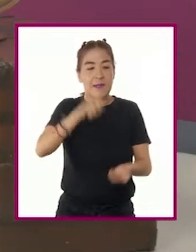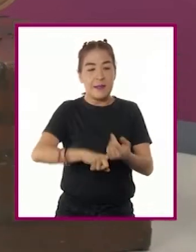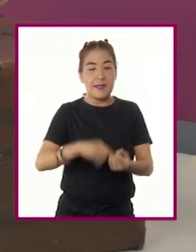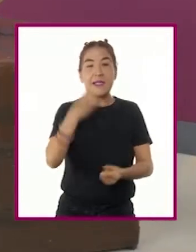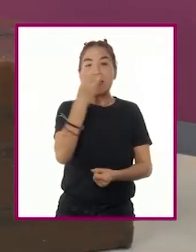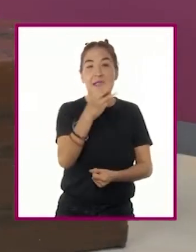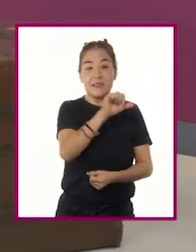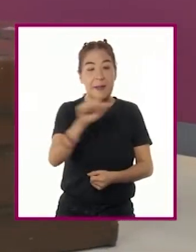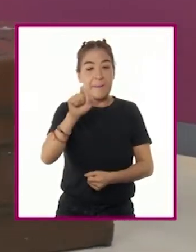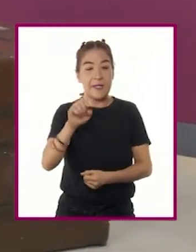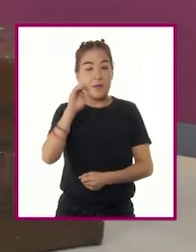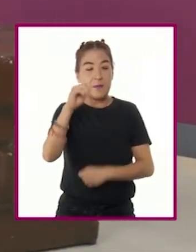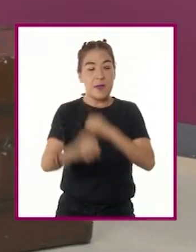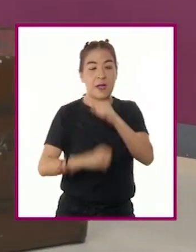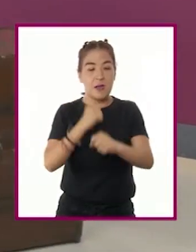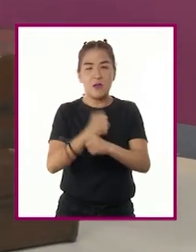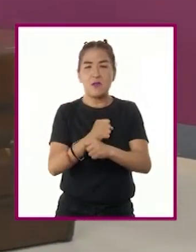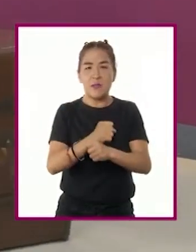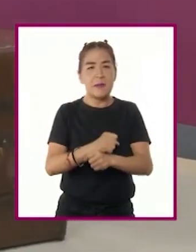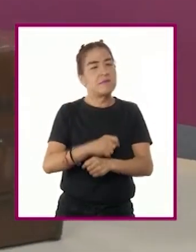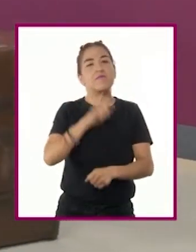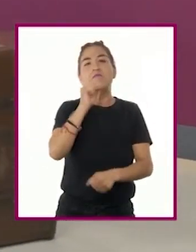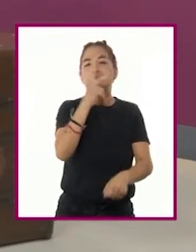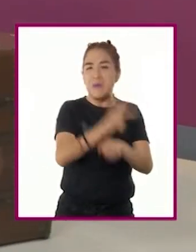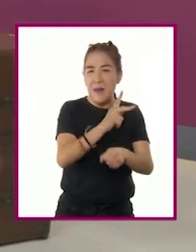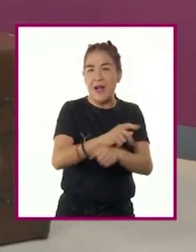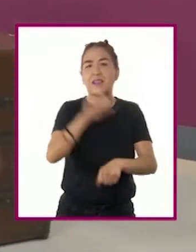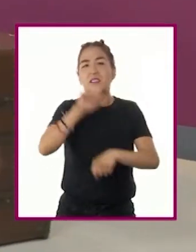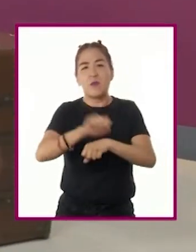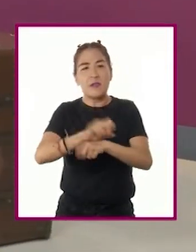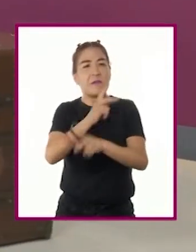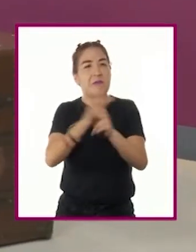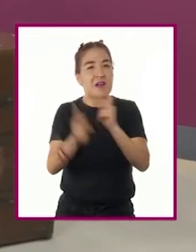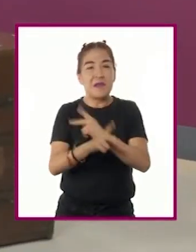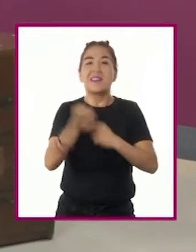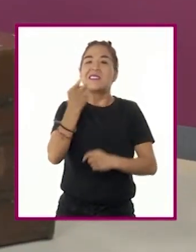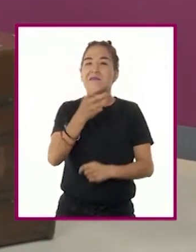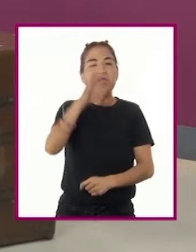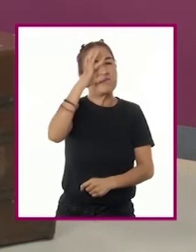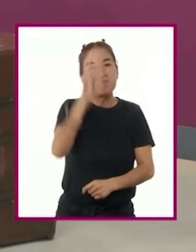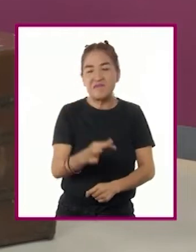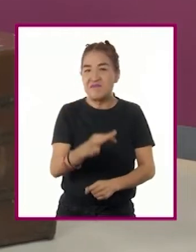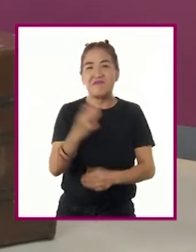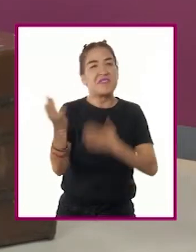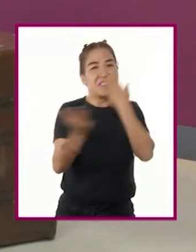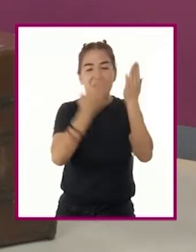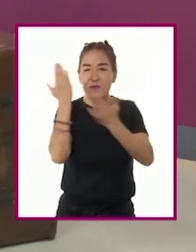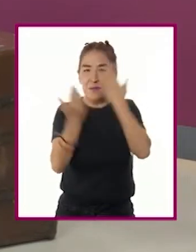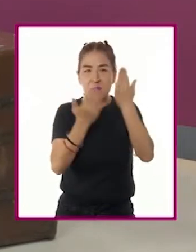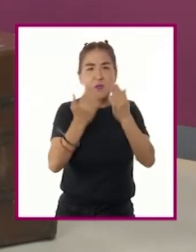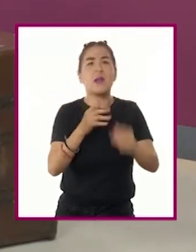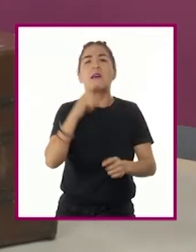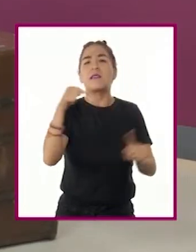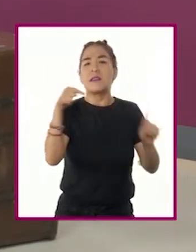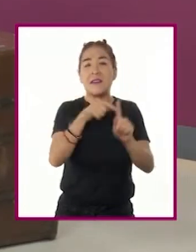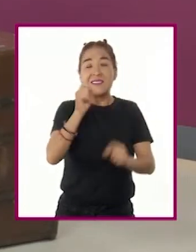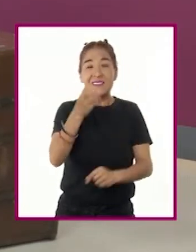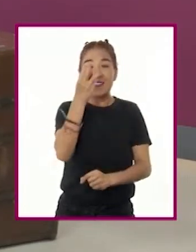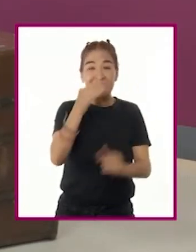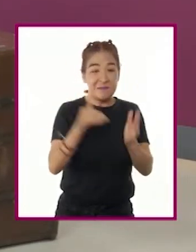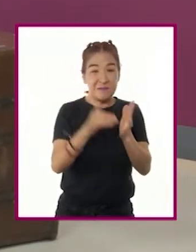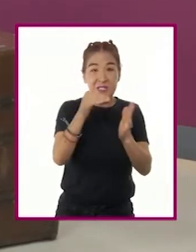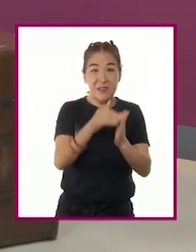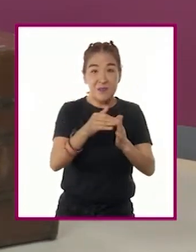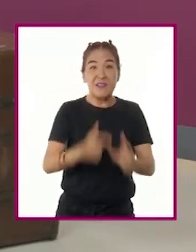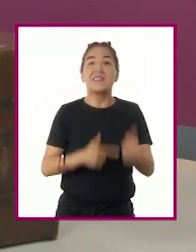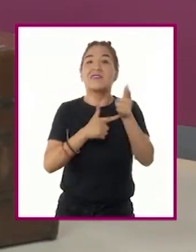a 29 años de todos los niveles no continuaron estudios. Específicamente, 3 millones